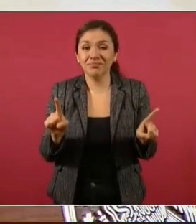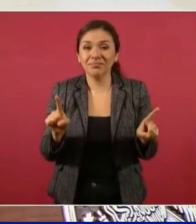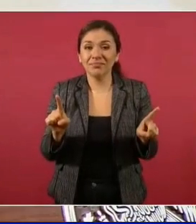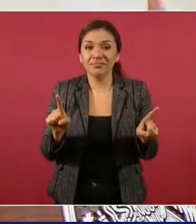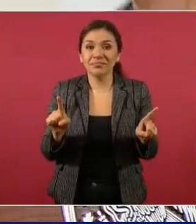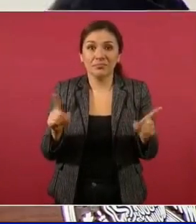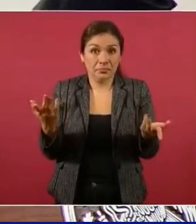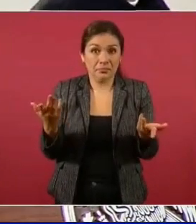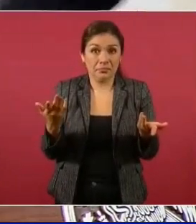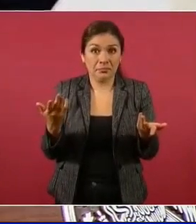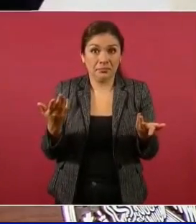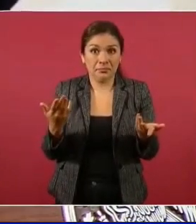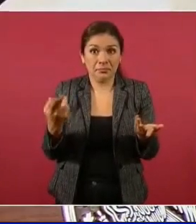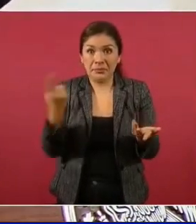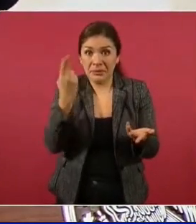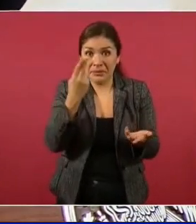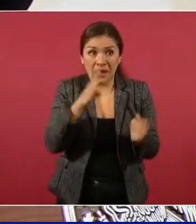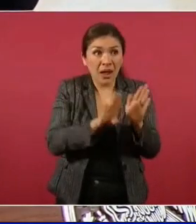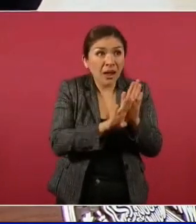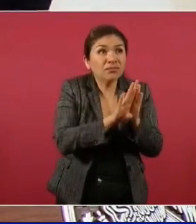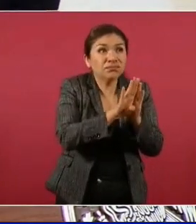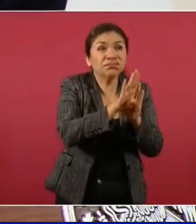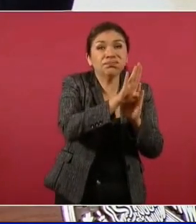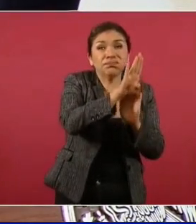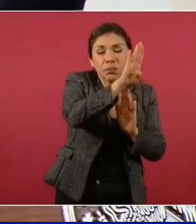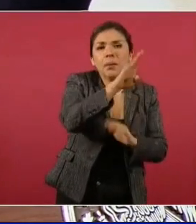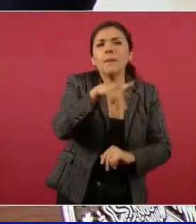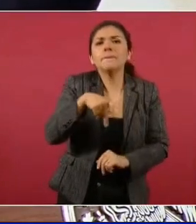Porque una cosa es crecer, pero